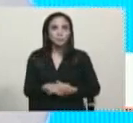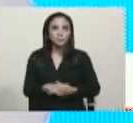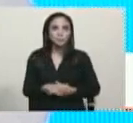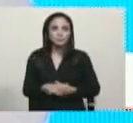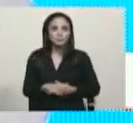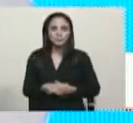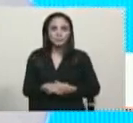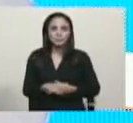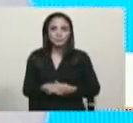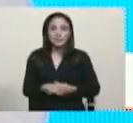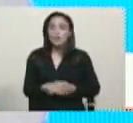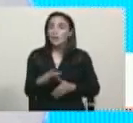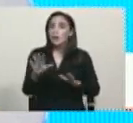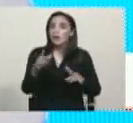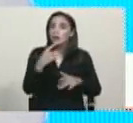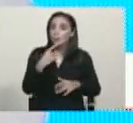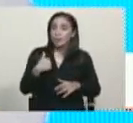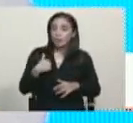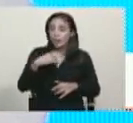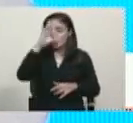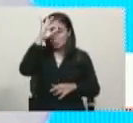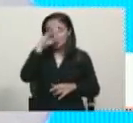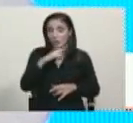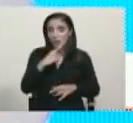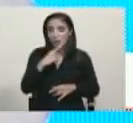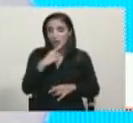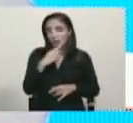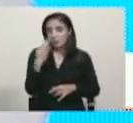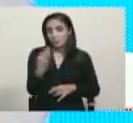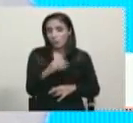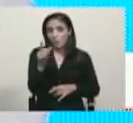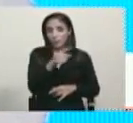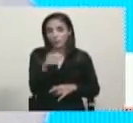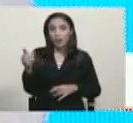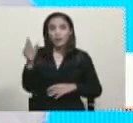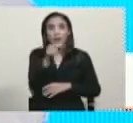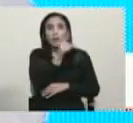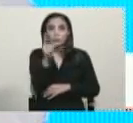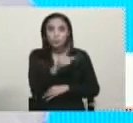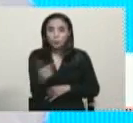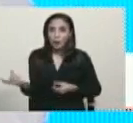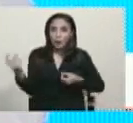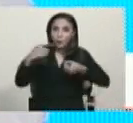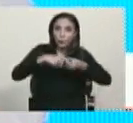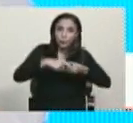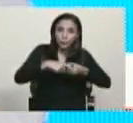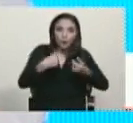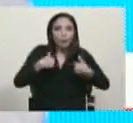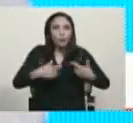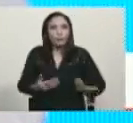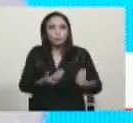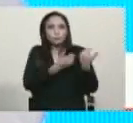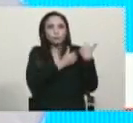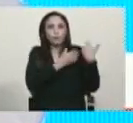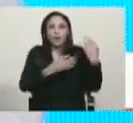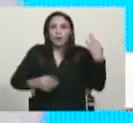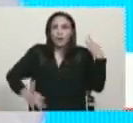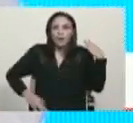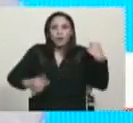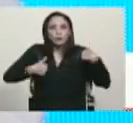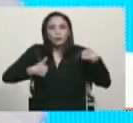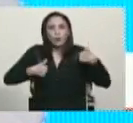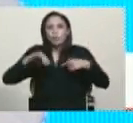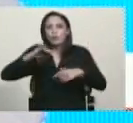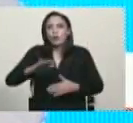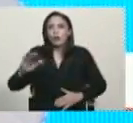Aunque me habían dicho, no sé si era verdad, que las Águilas del Zulia se habían autoproclamado campeones de la Serie del Caribe